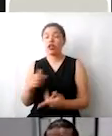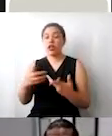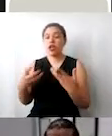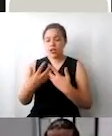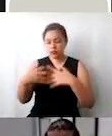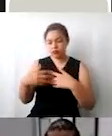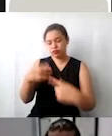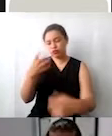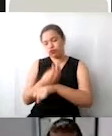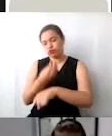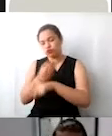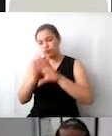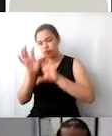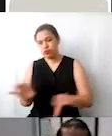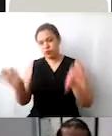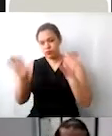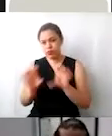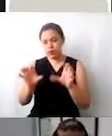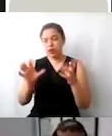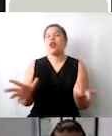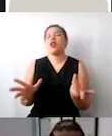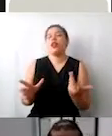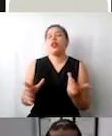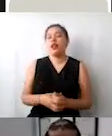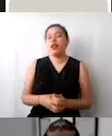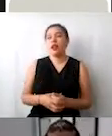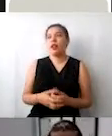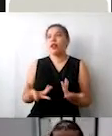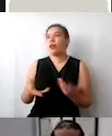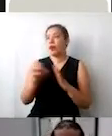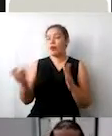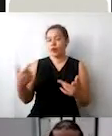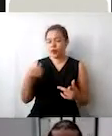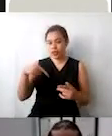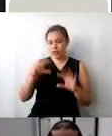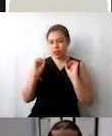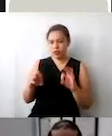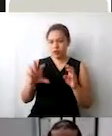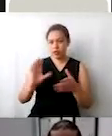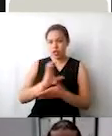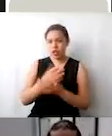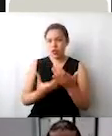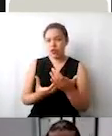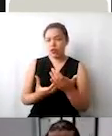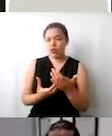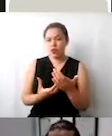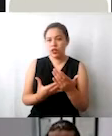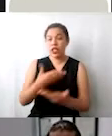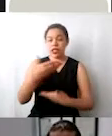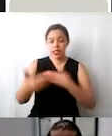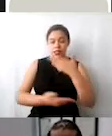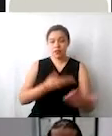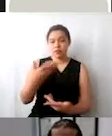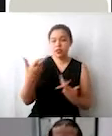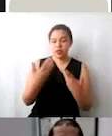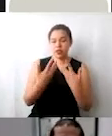de cómputo, o sea, si yo, por decirlo aquí en el despacho, contratamos los servicios de una empresa